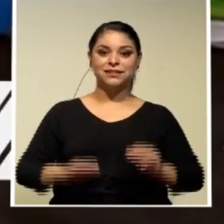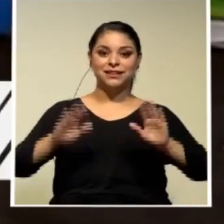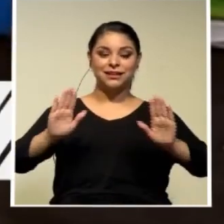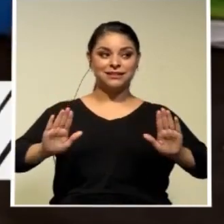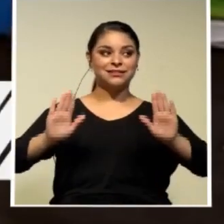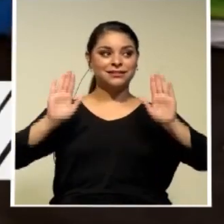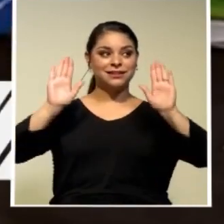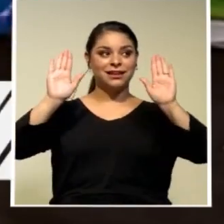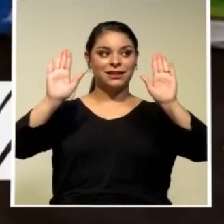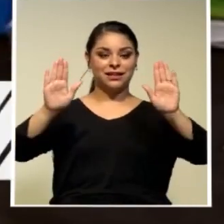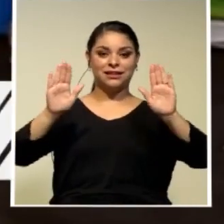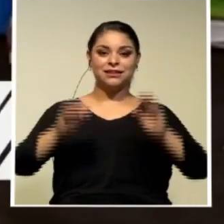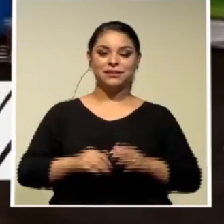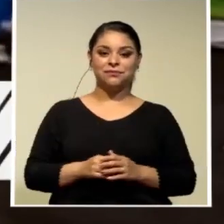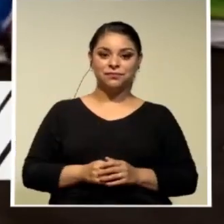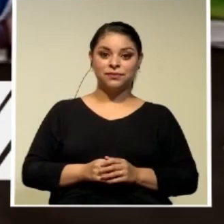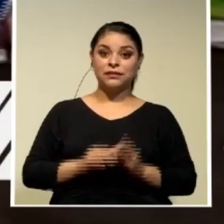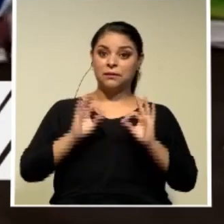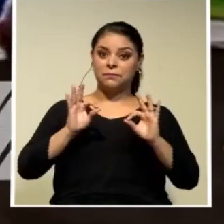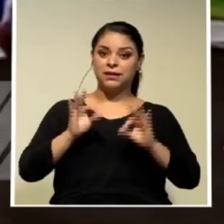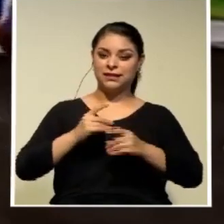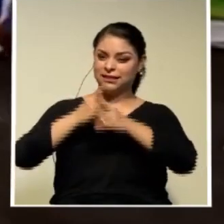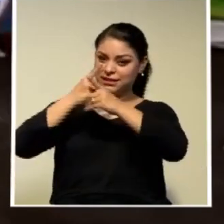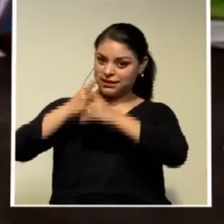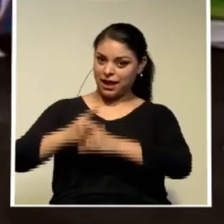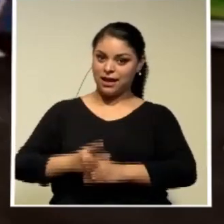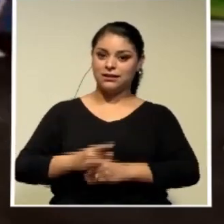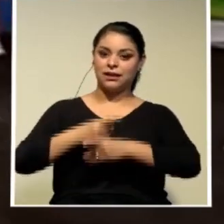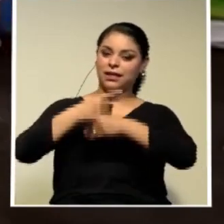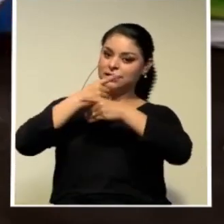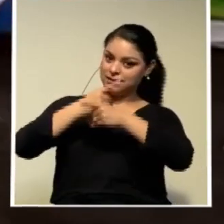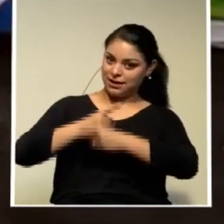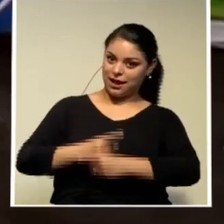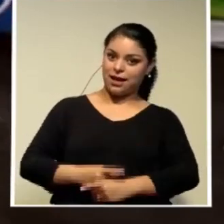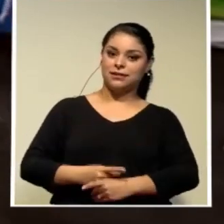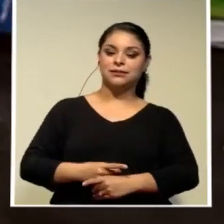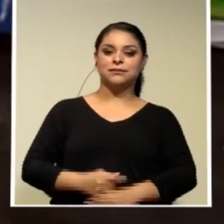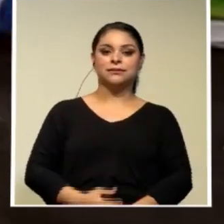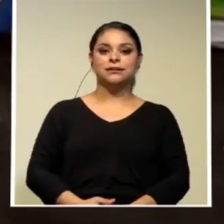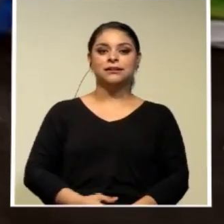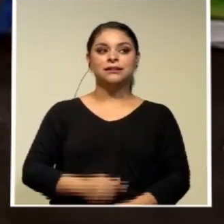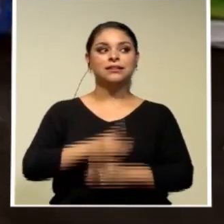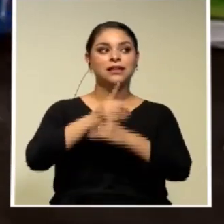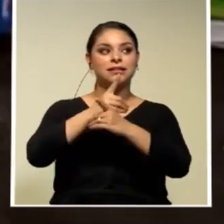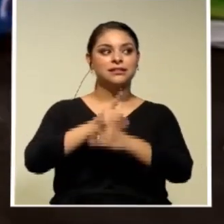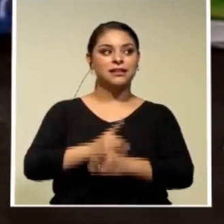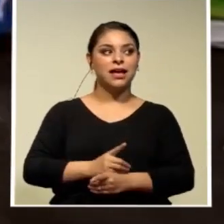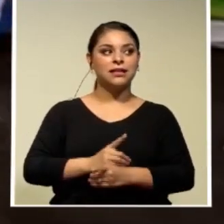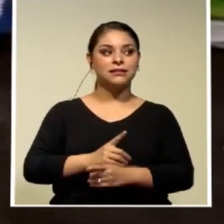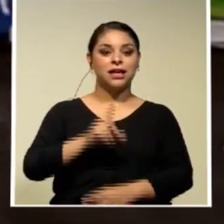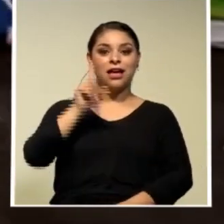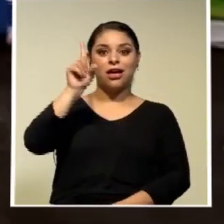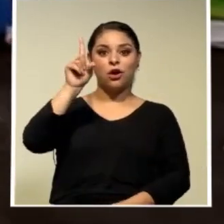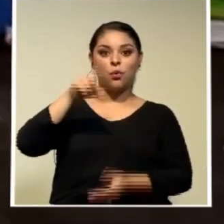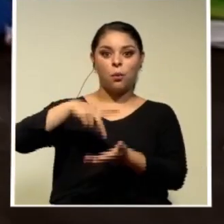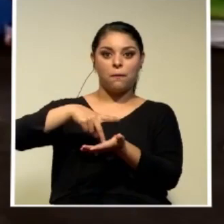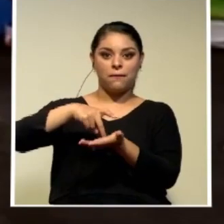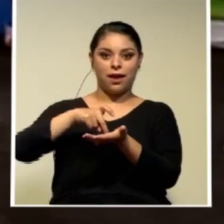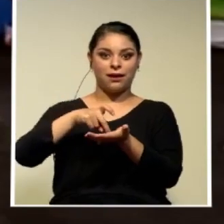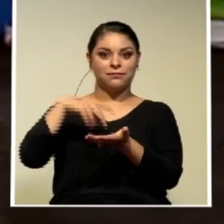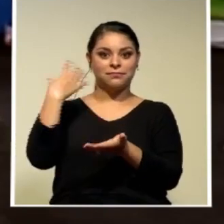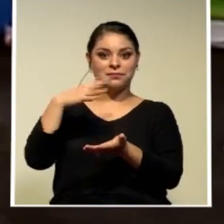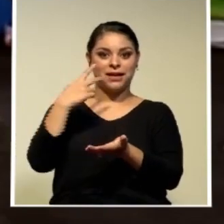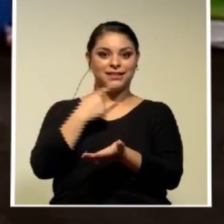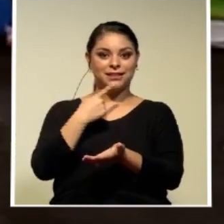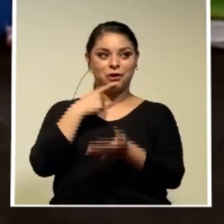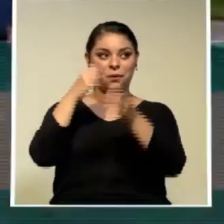Excelente. Muy bien, descansamos, descansamos. Descansan en un pie, así. Vea, dice el profe, descansan en un pie.